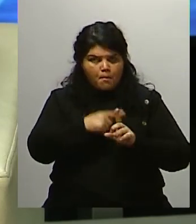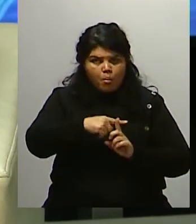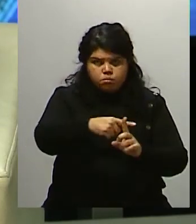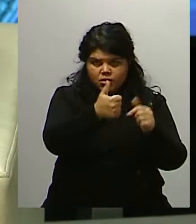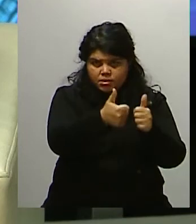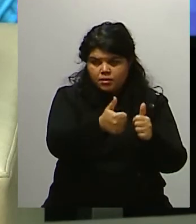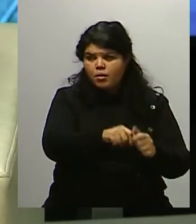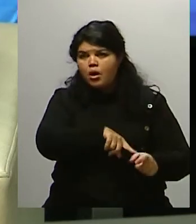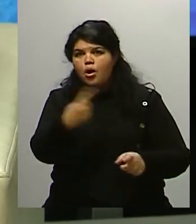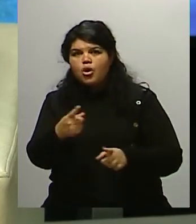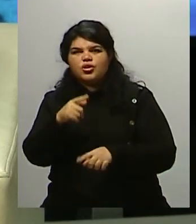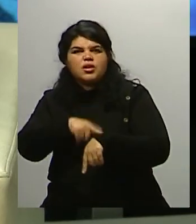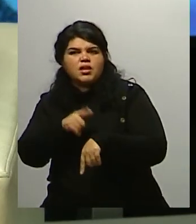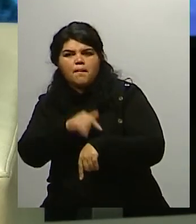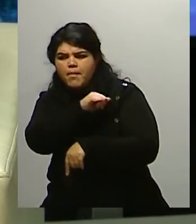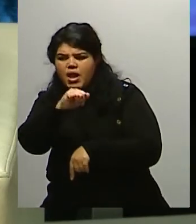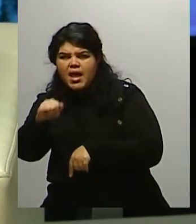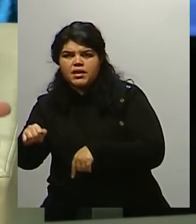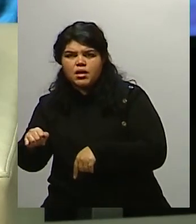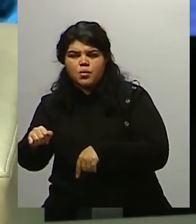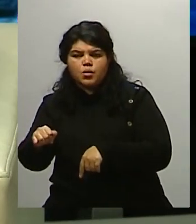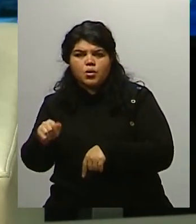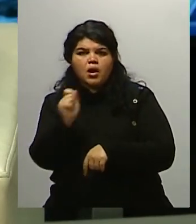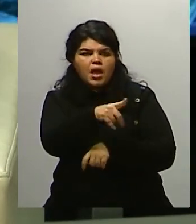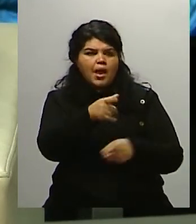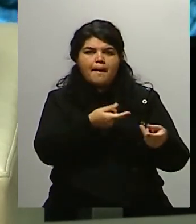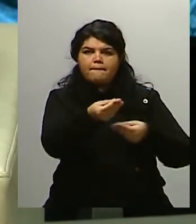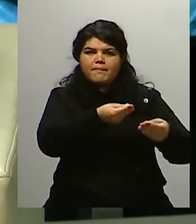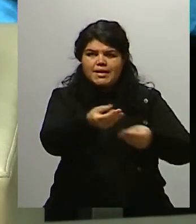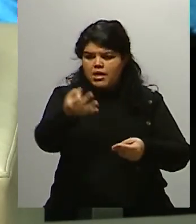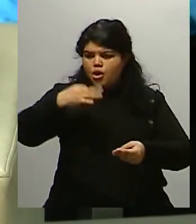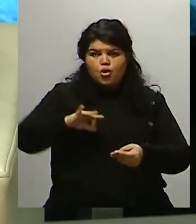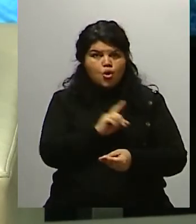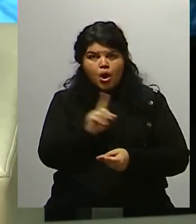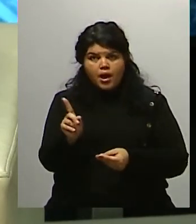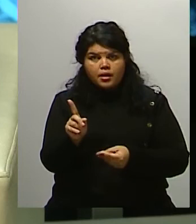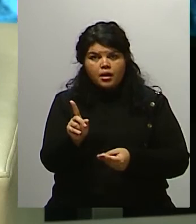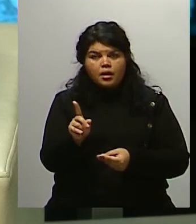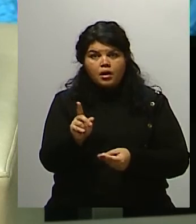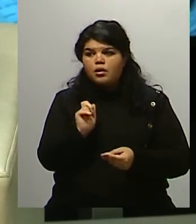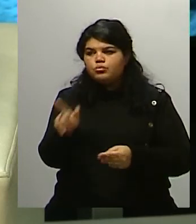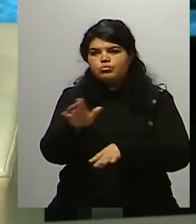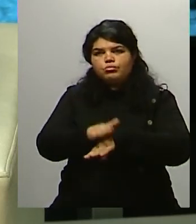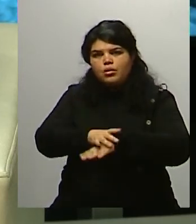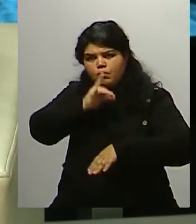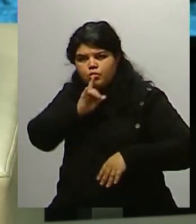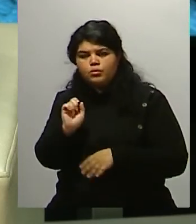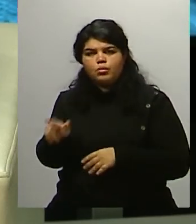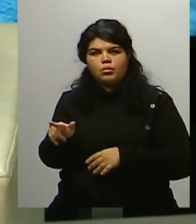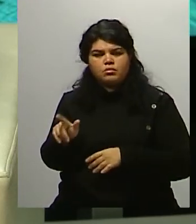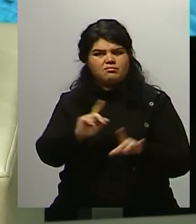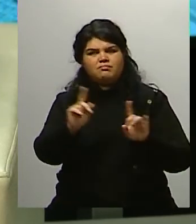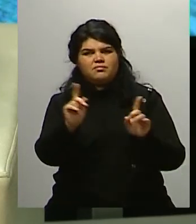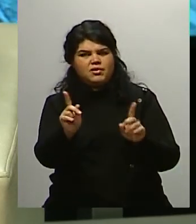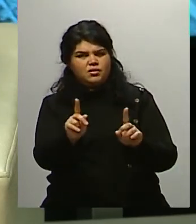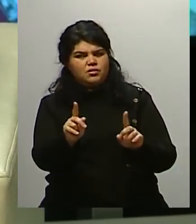en las pérdidas, porque él no está participando en las ganancias como sería en una sociedad, por ejemplo. Entonces, lamentablemente, cuando te sentás a negociar, tenés que sacar